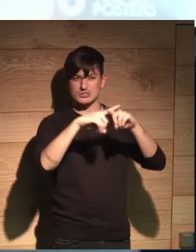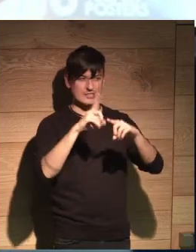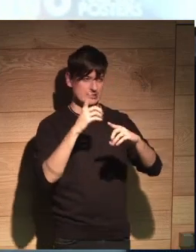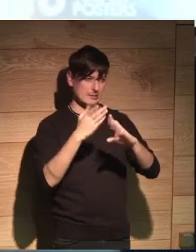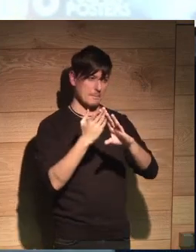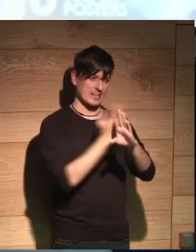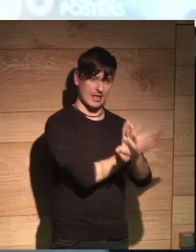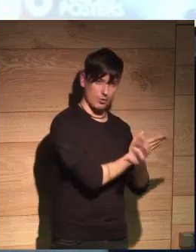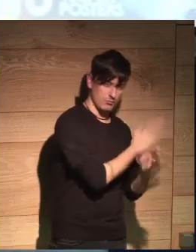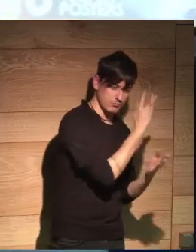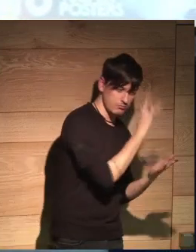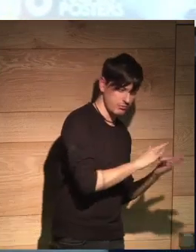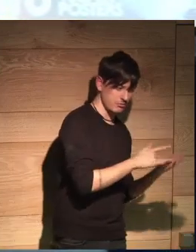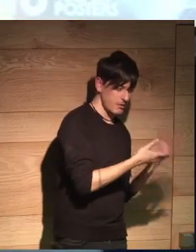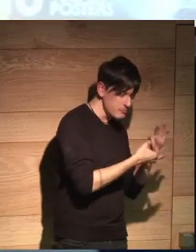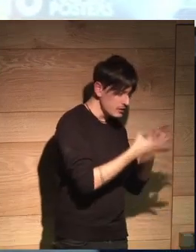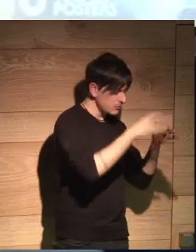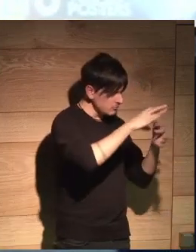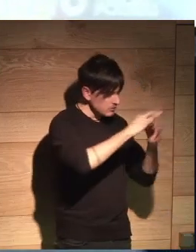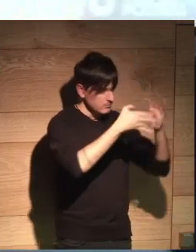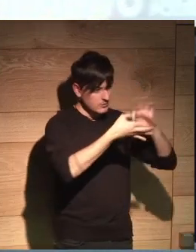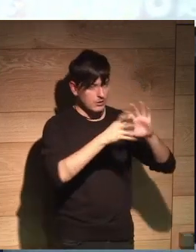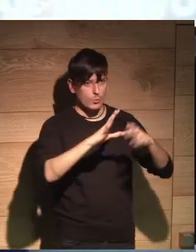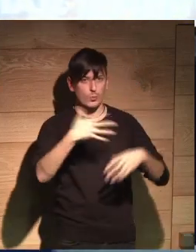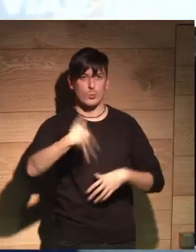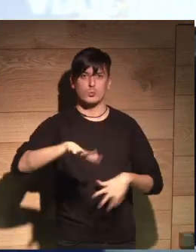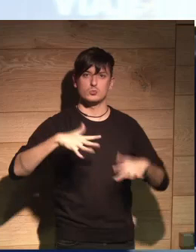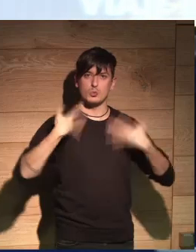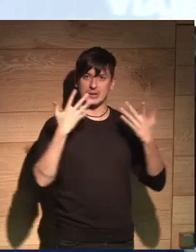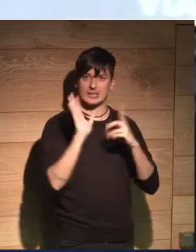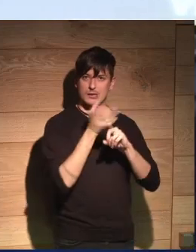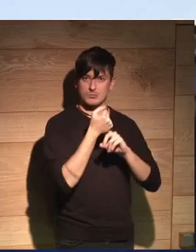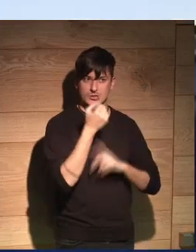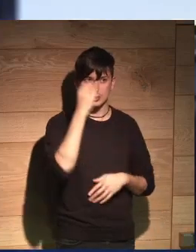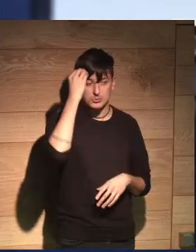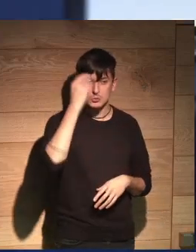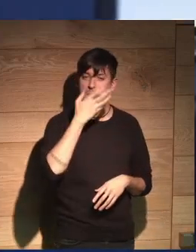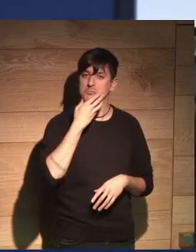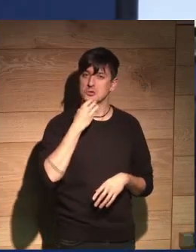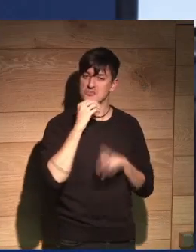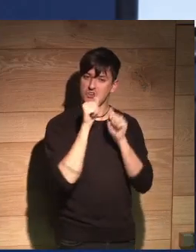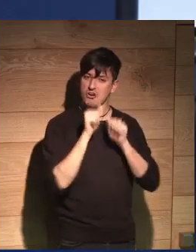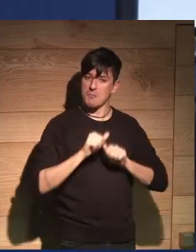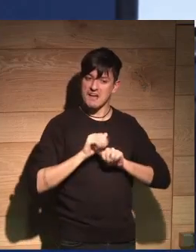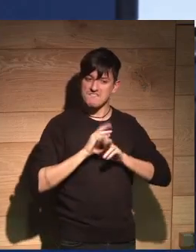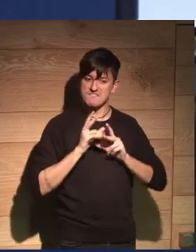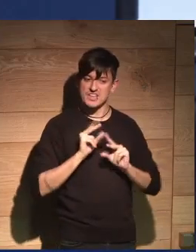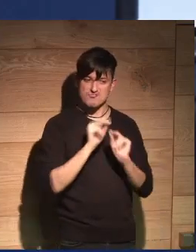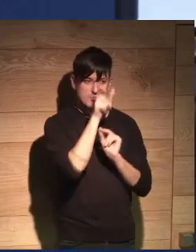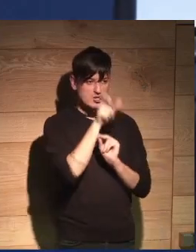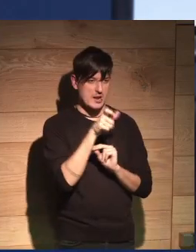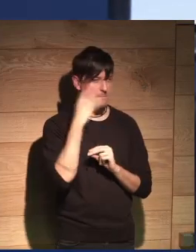y cómo enlazándolas te puedes encontrar grandes sorpresas. Y creí que era una bonita forma de terminarlo también en un diálogo con una persona muy